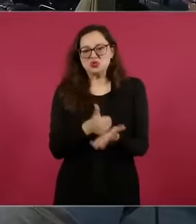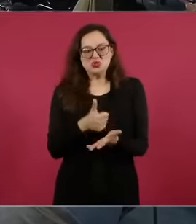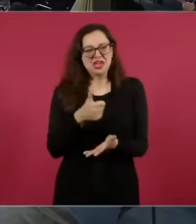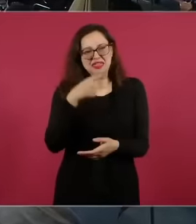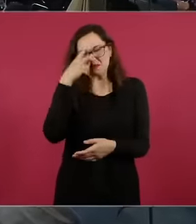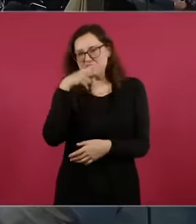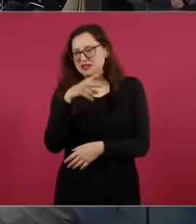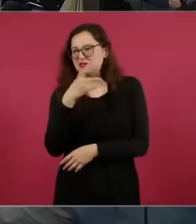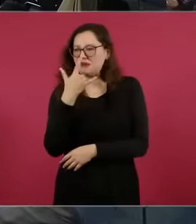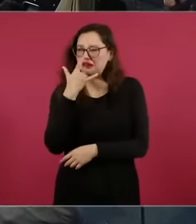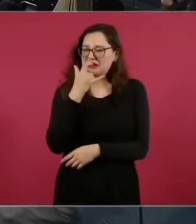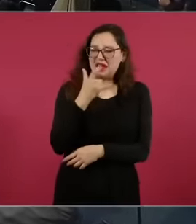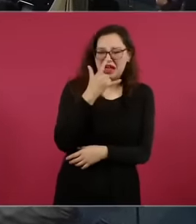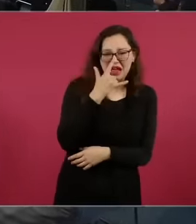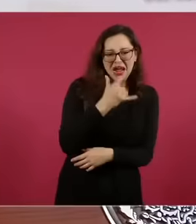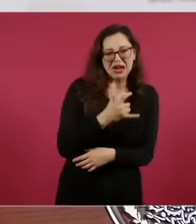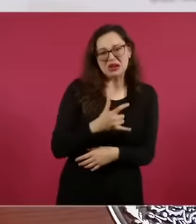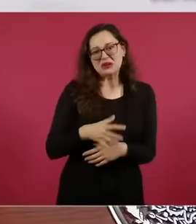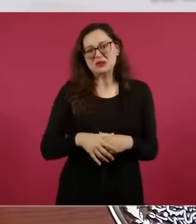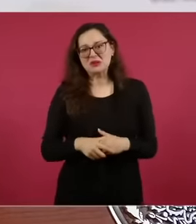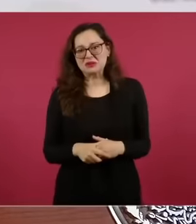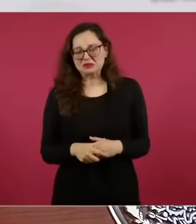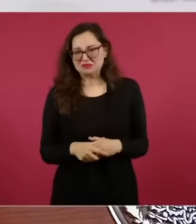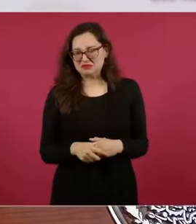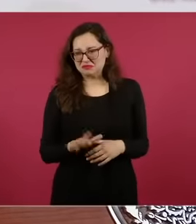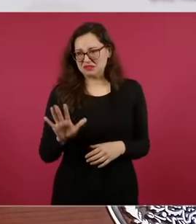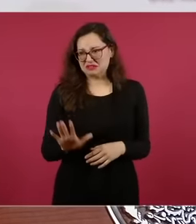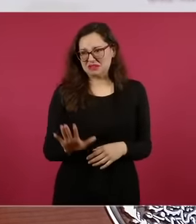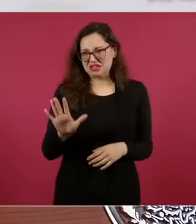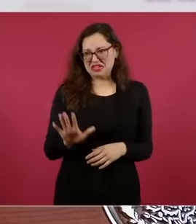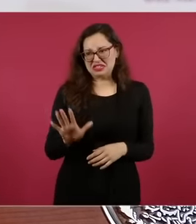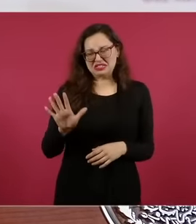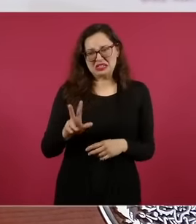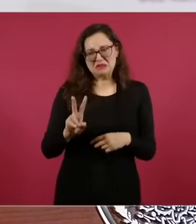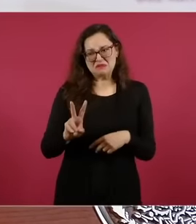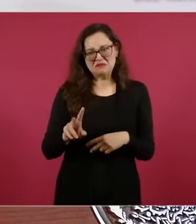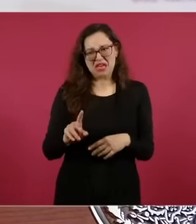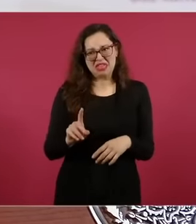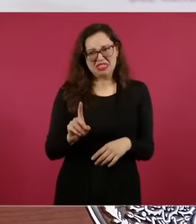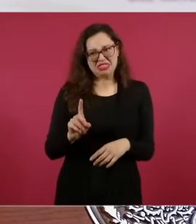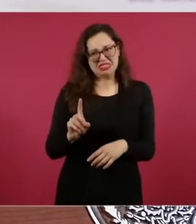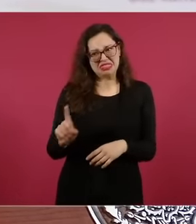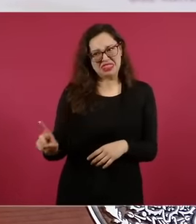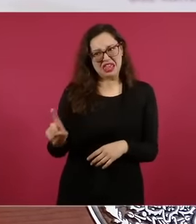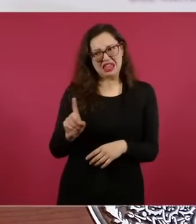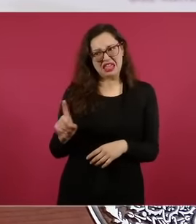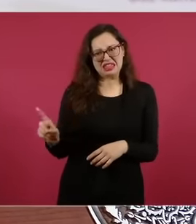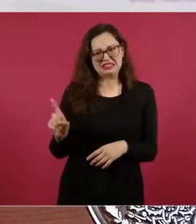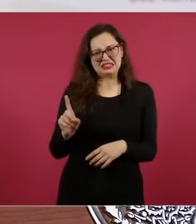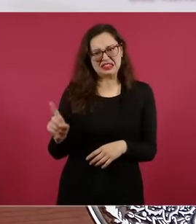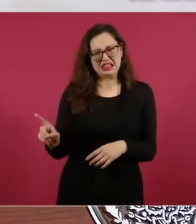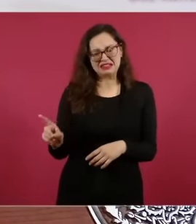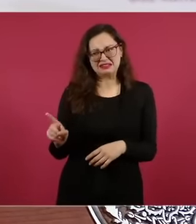moviéndose a la derecha, aquí en la capital.